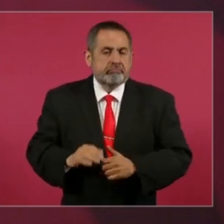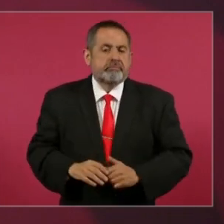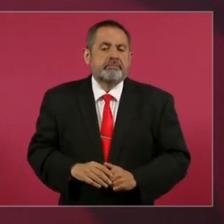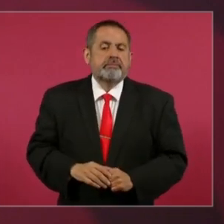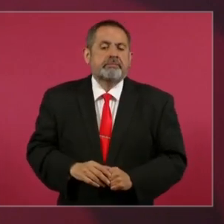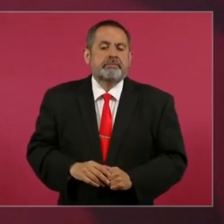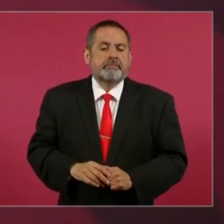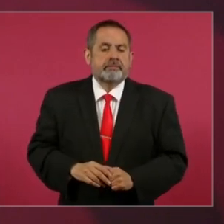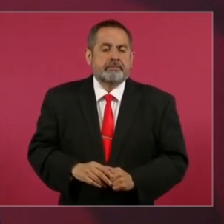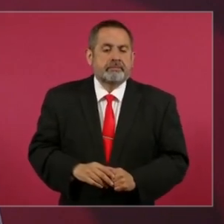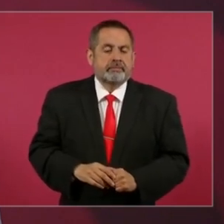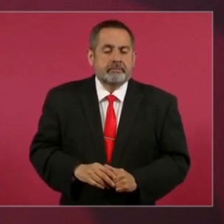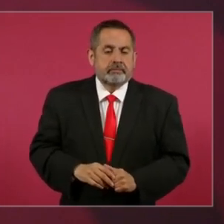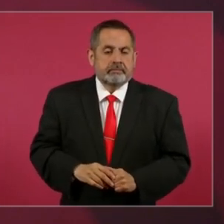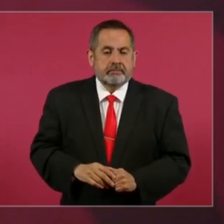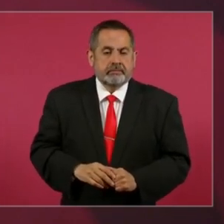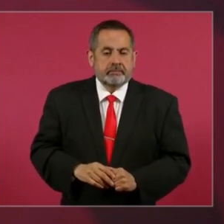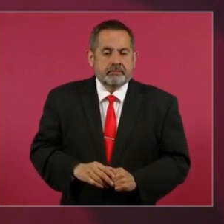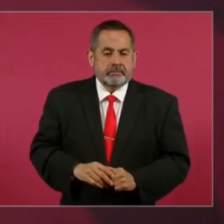con él